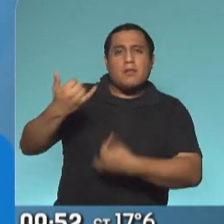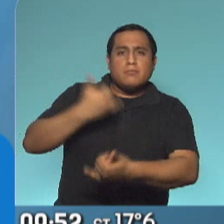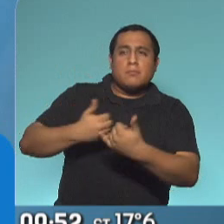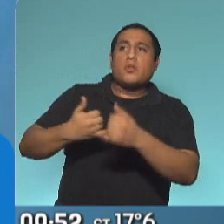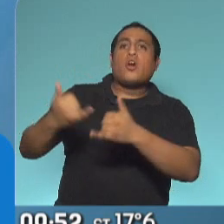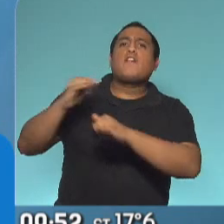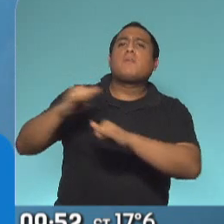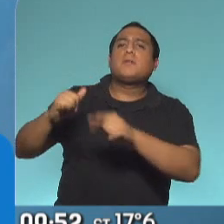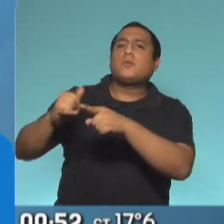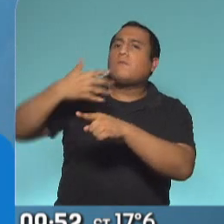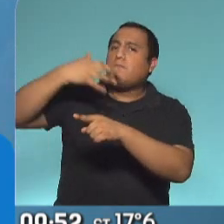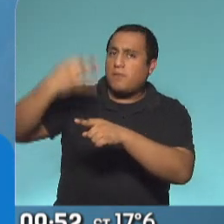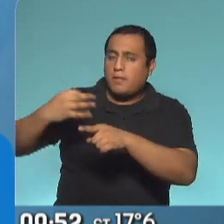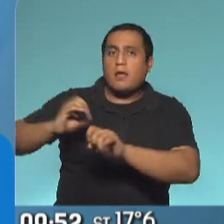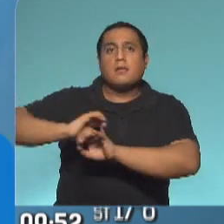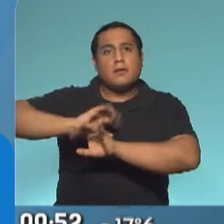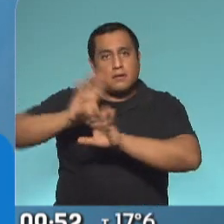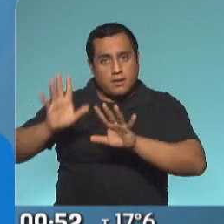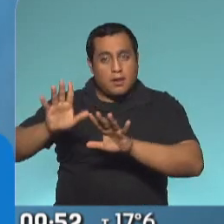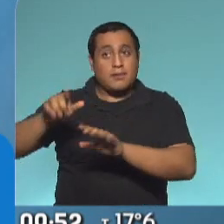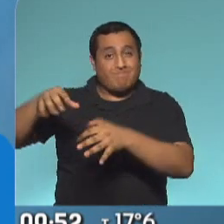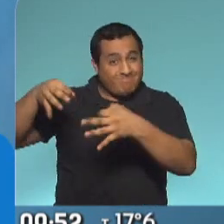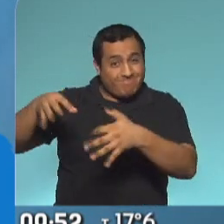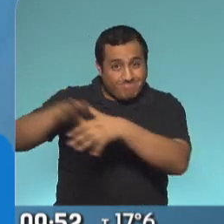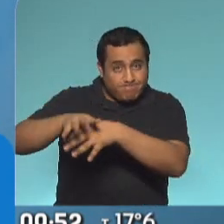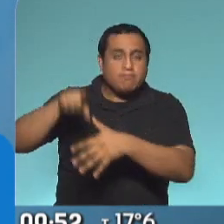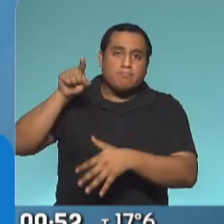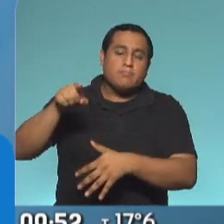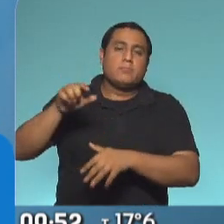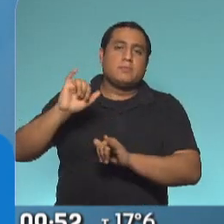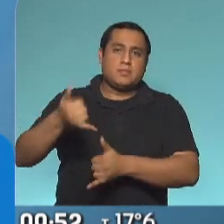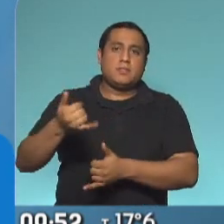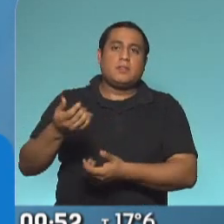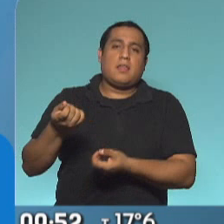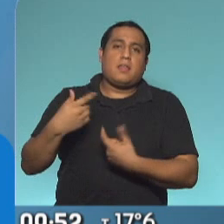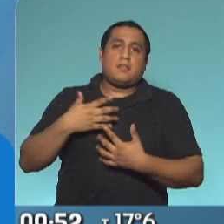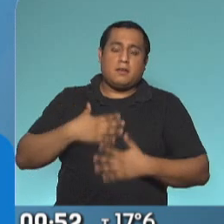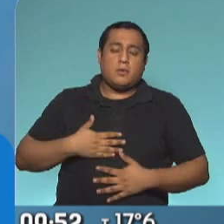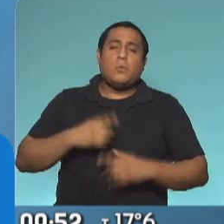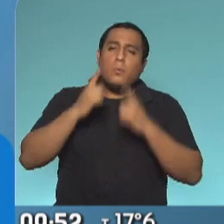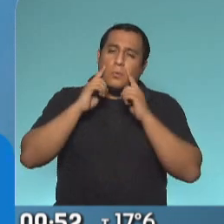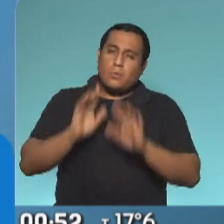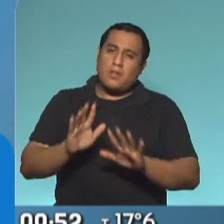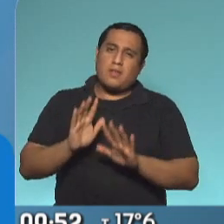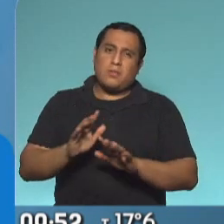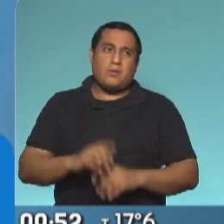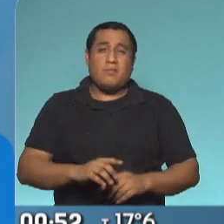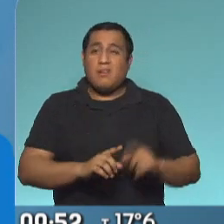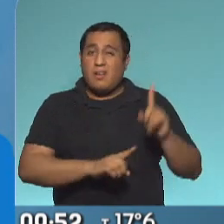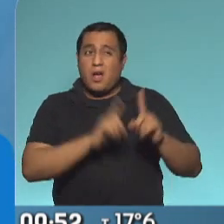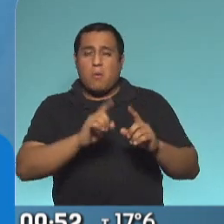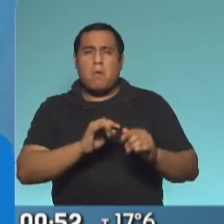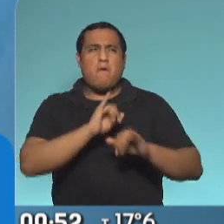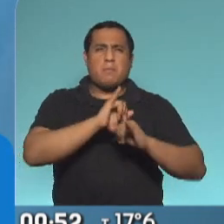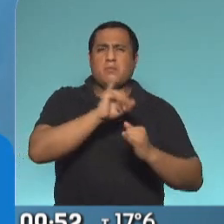verdadera clara y transparente tengamos cuidado realmente de quienes tienen acciones